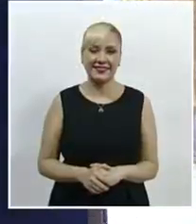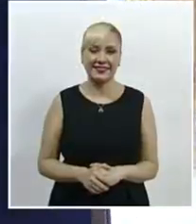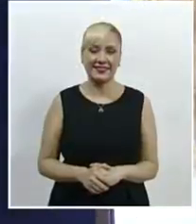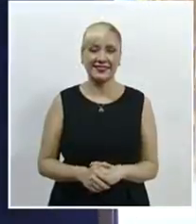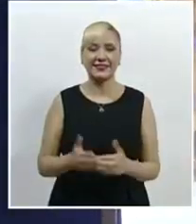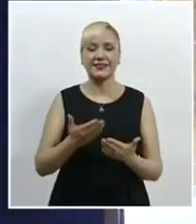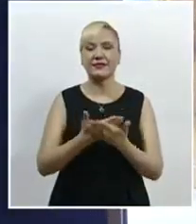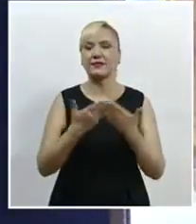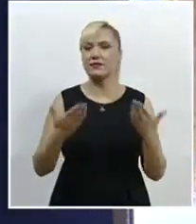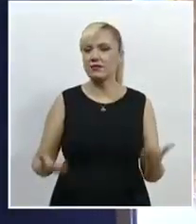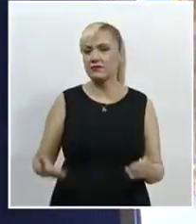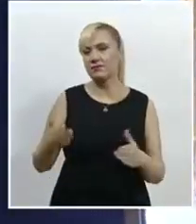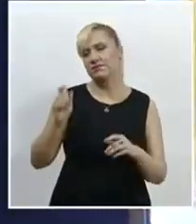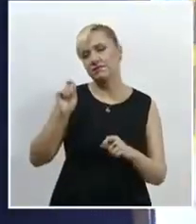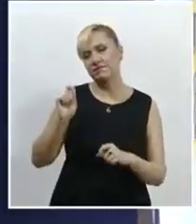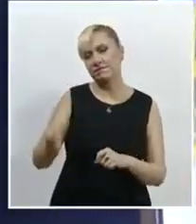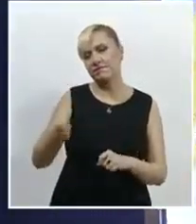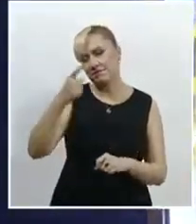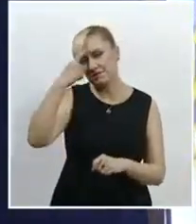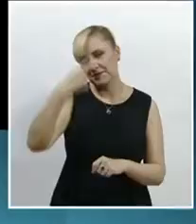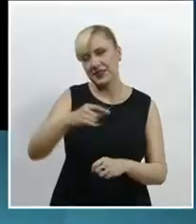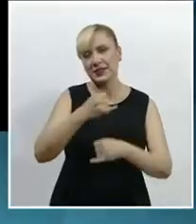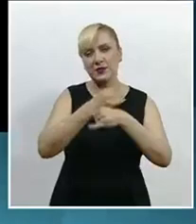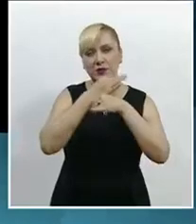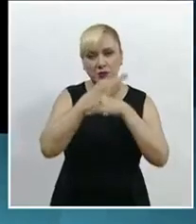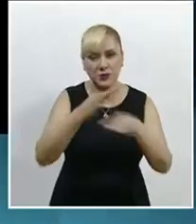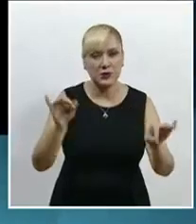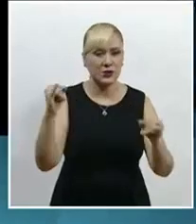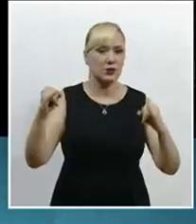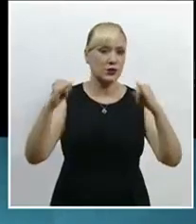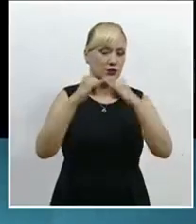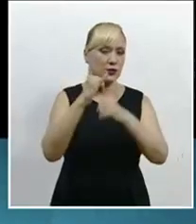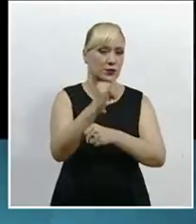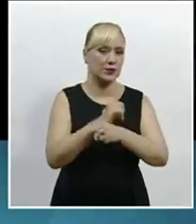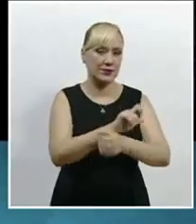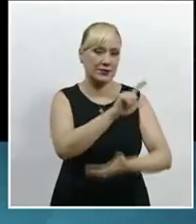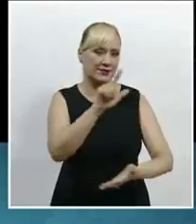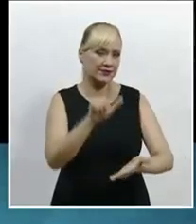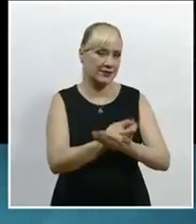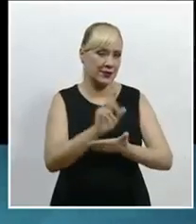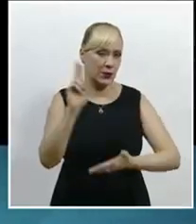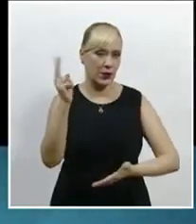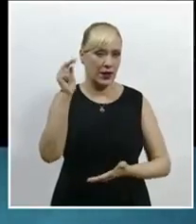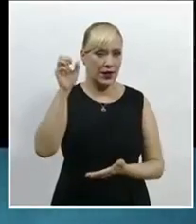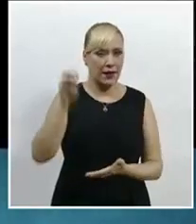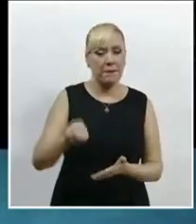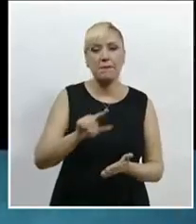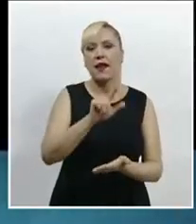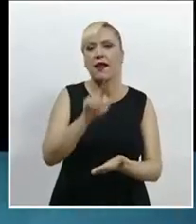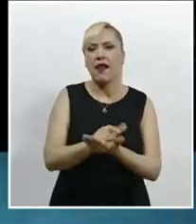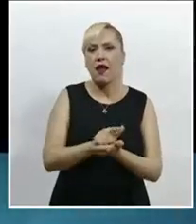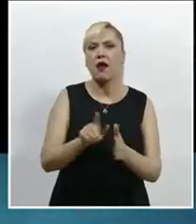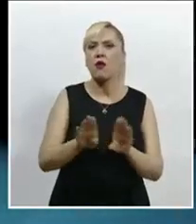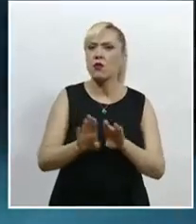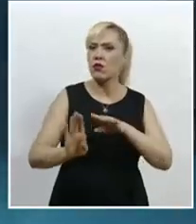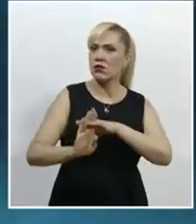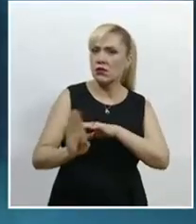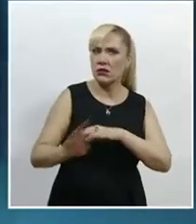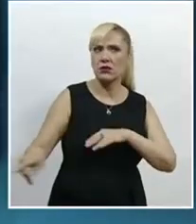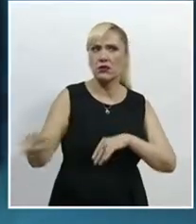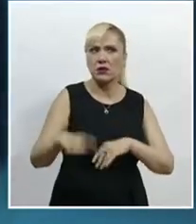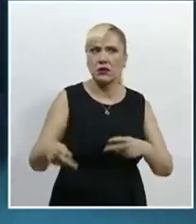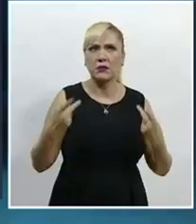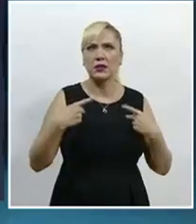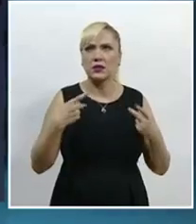Y en el blog Justicia en Movimiento del Instituto de Investigaciones Jurídicas de la UNAM se destacó una importante resolución de la Sala Superior